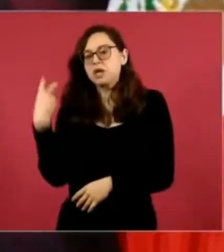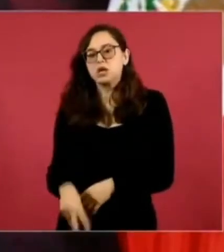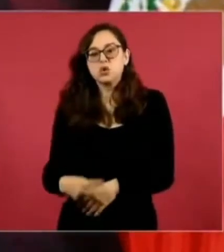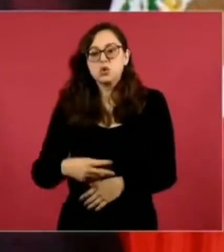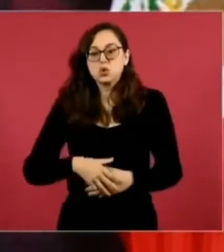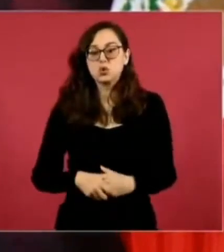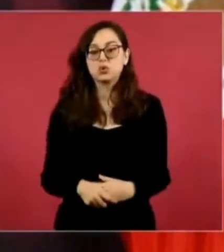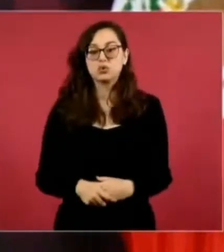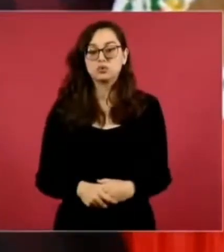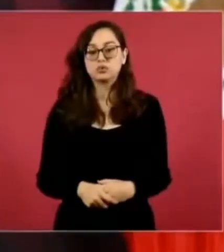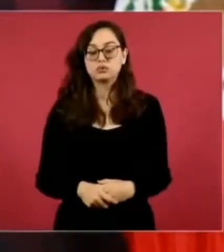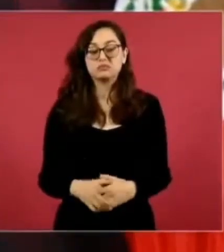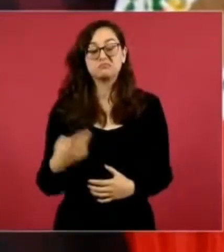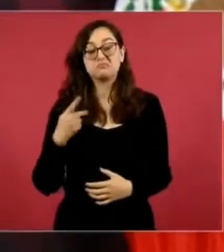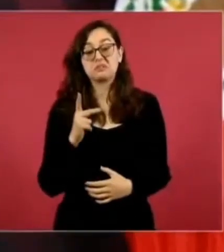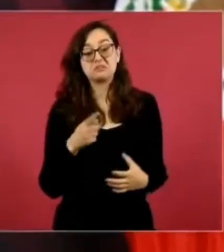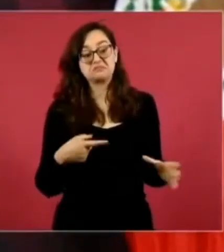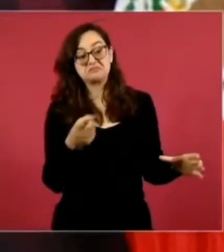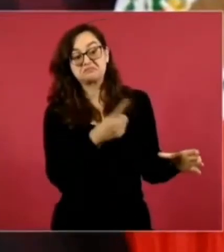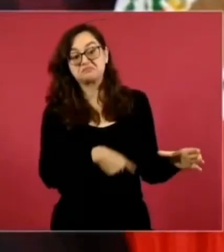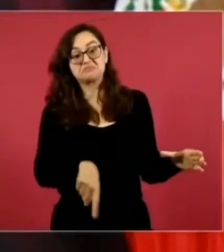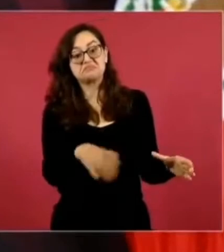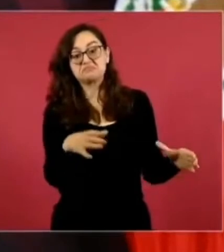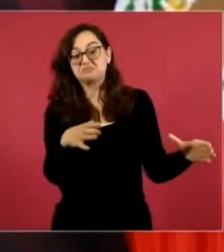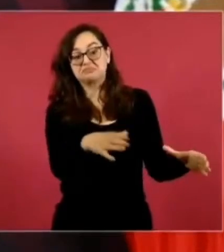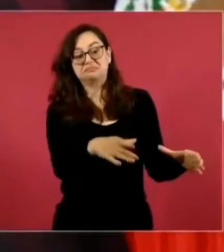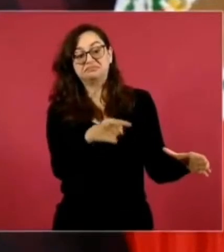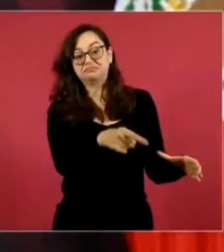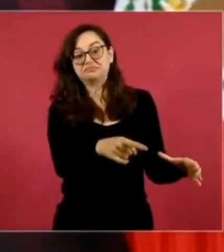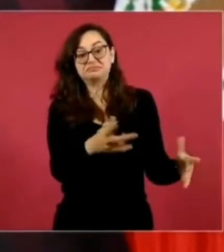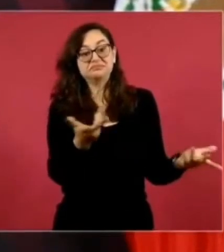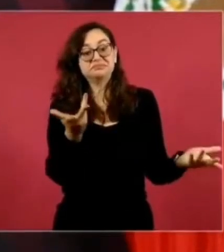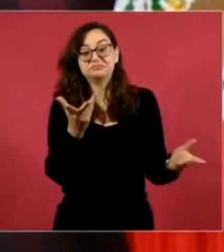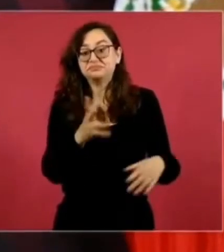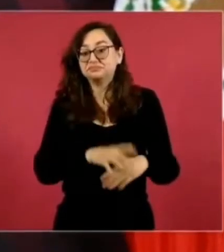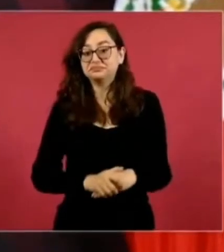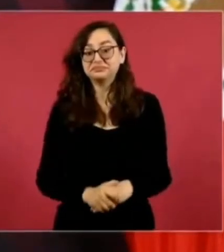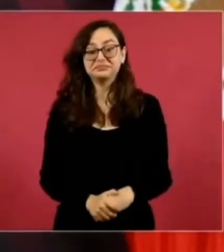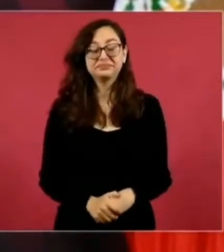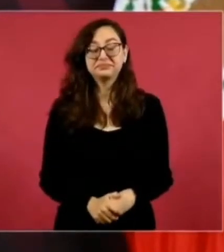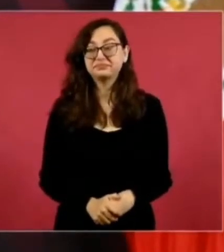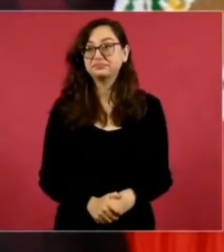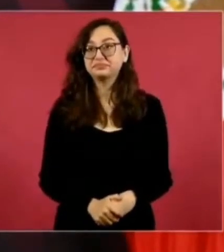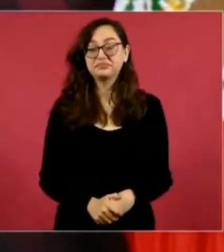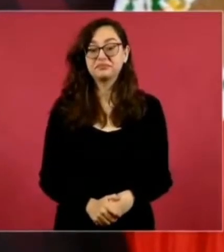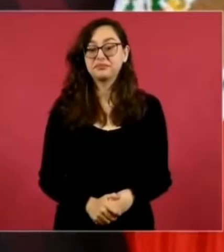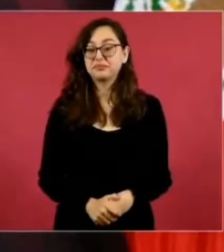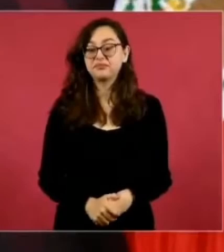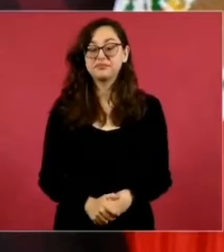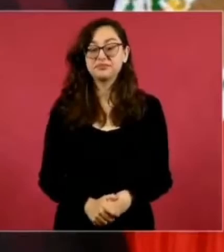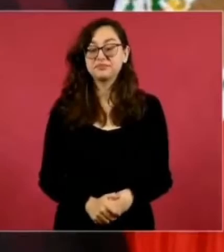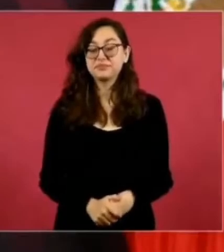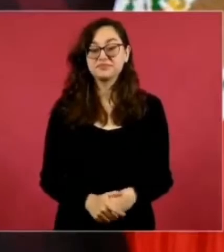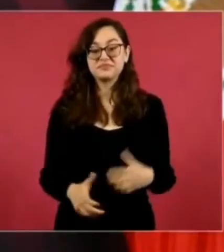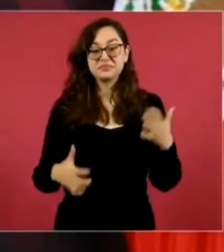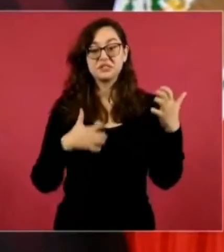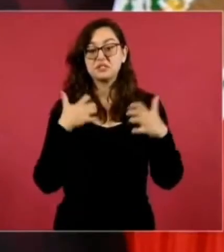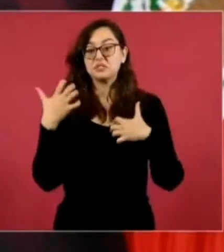Pero estos están muy